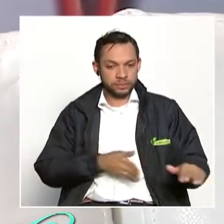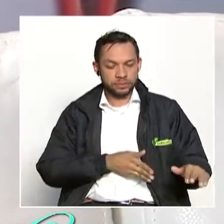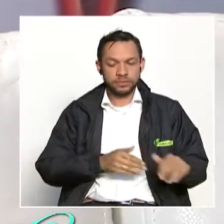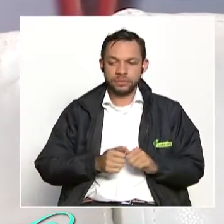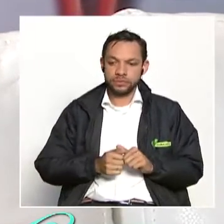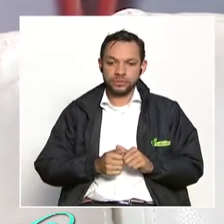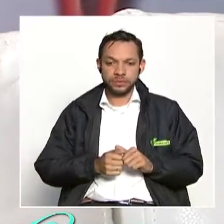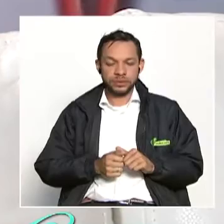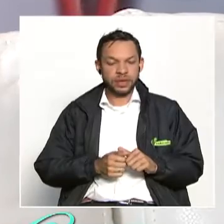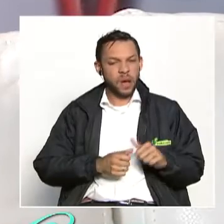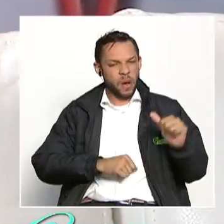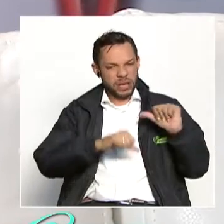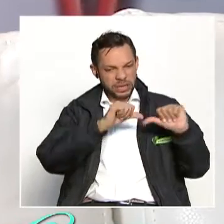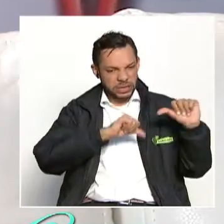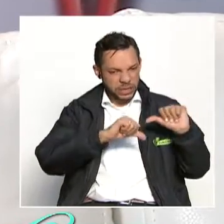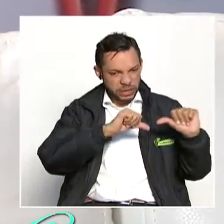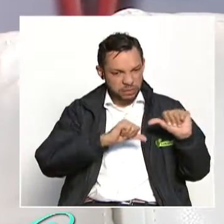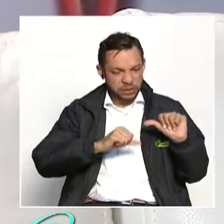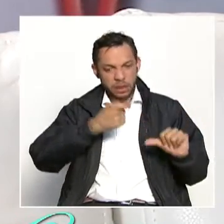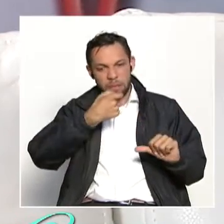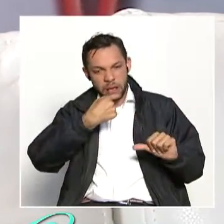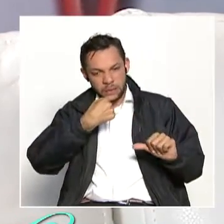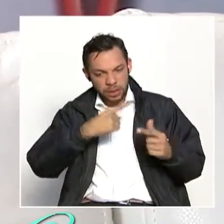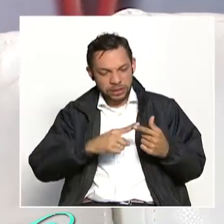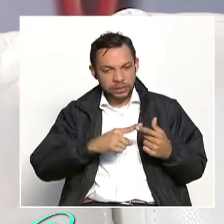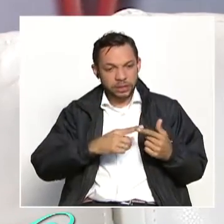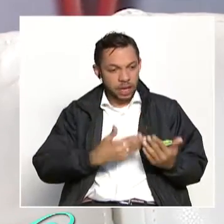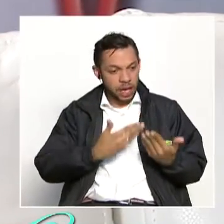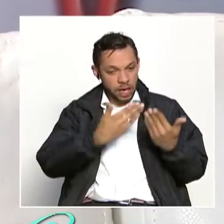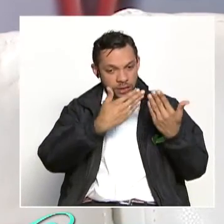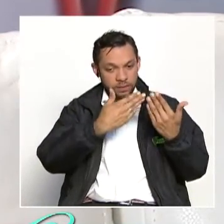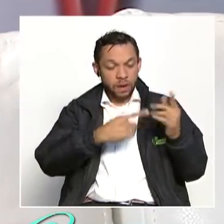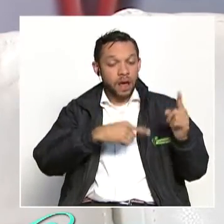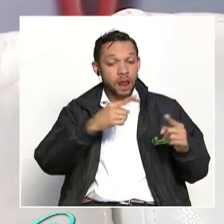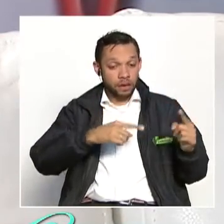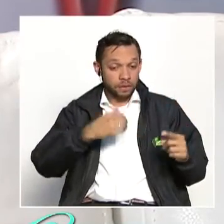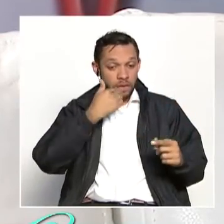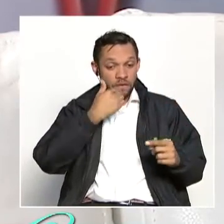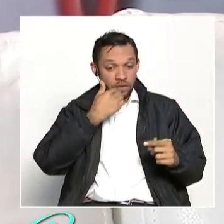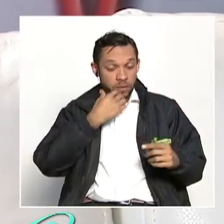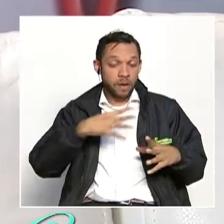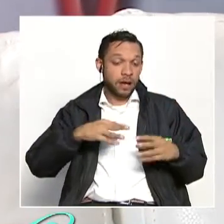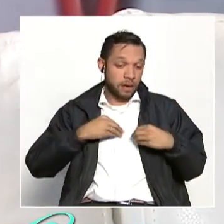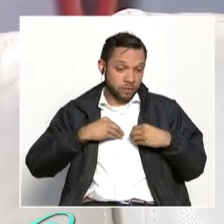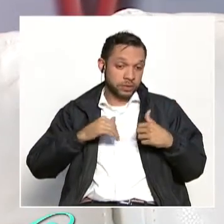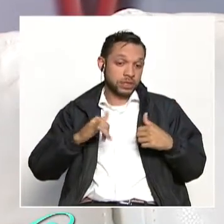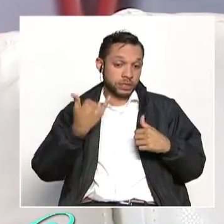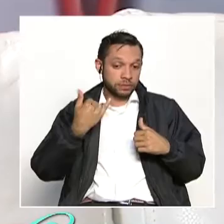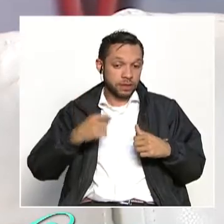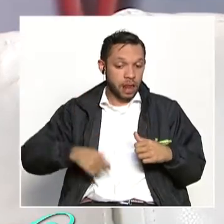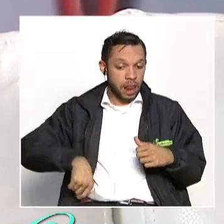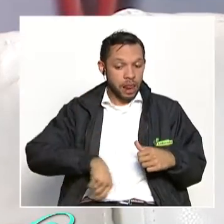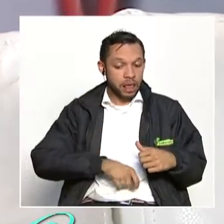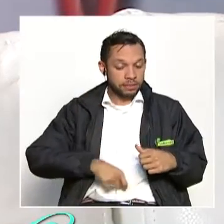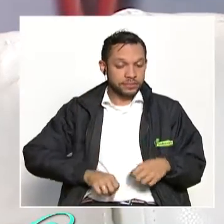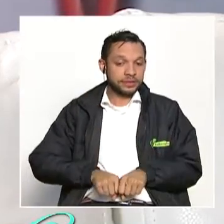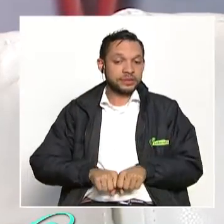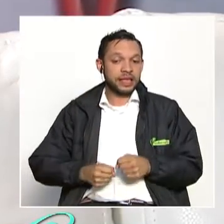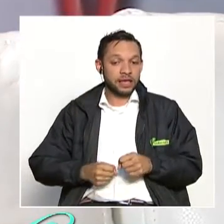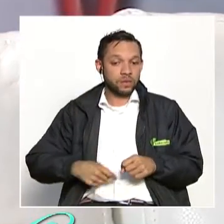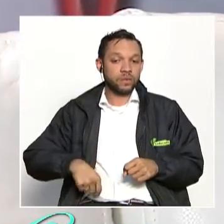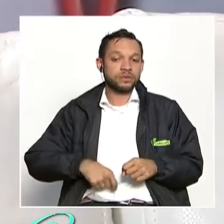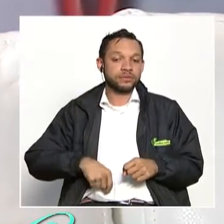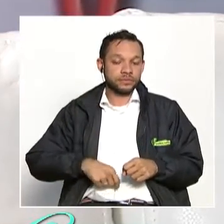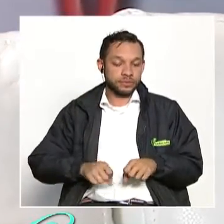químicos, la mayor parte de los medicamentos, así sean útiles y sirvan y sean necesarios, todos ellos producen